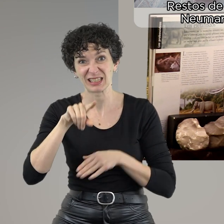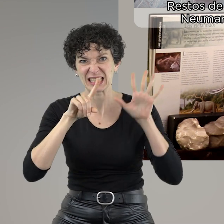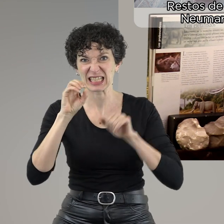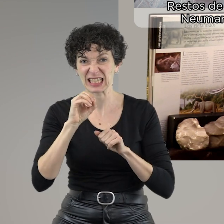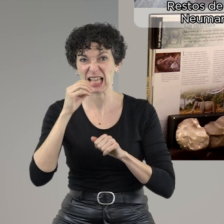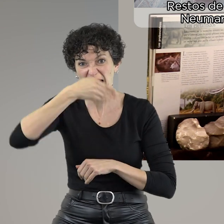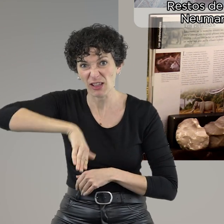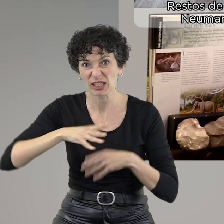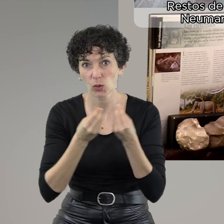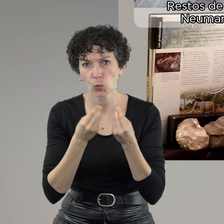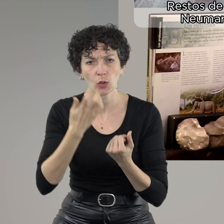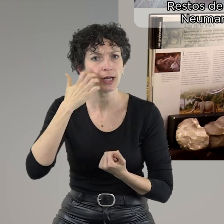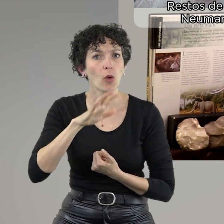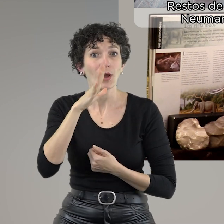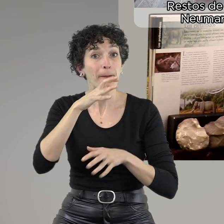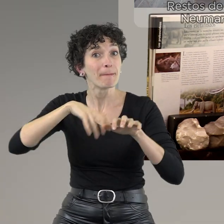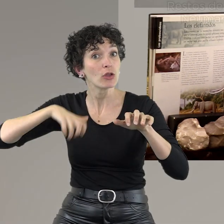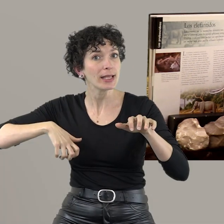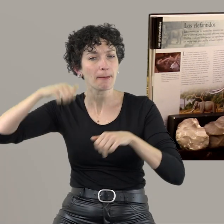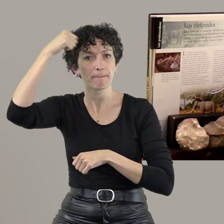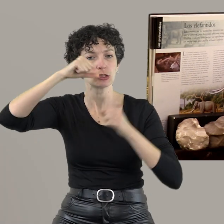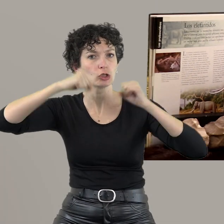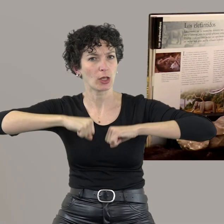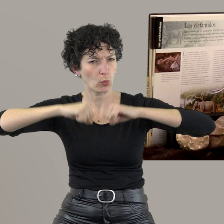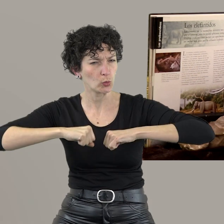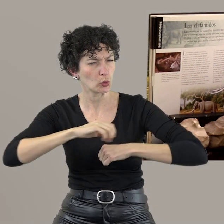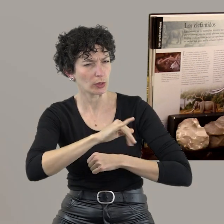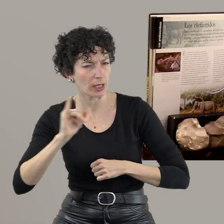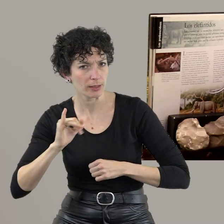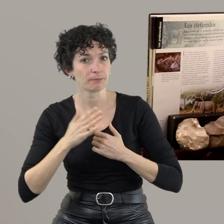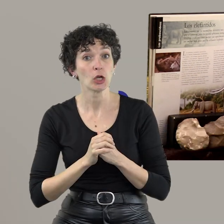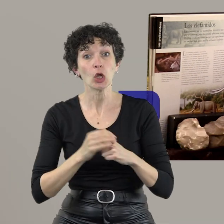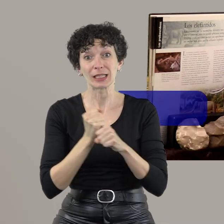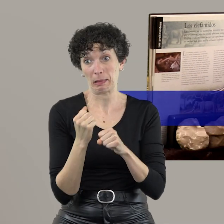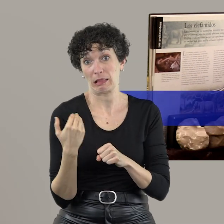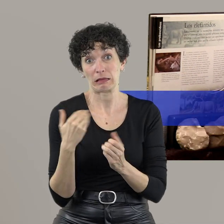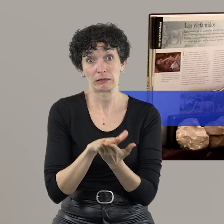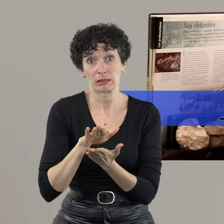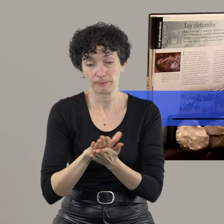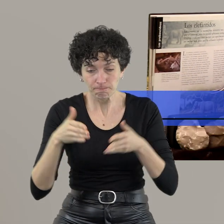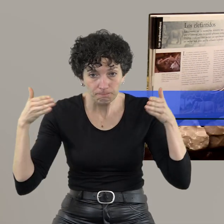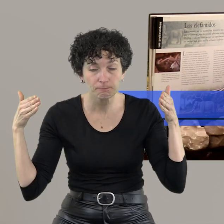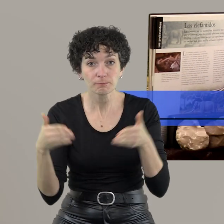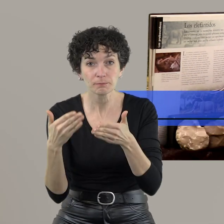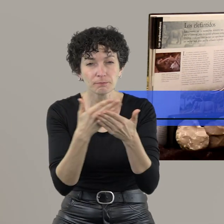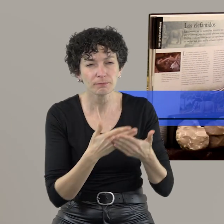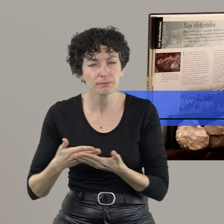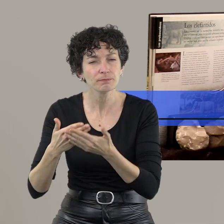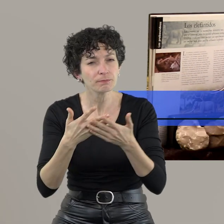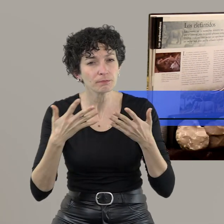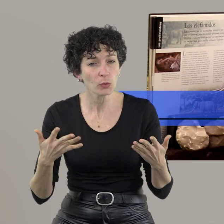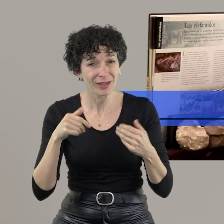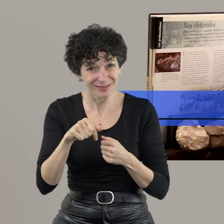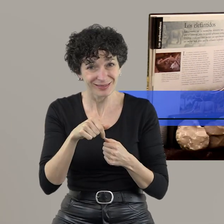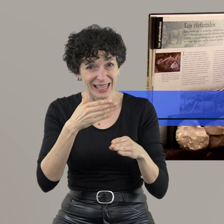inusual, ya que mayormente se identifican machos adultos entre sus restos. El trabajo publicado ahora se ha centrado en analizar cómo se distribuyen